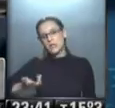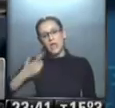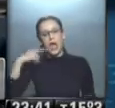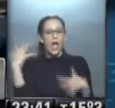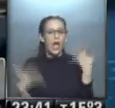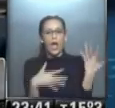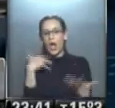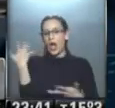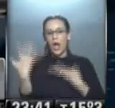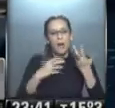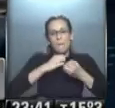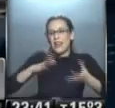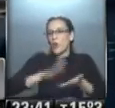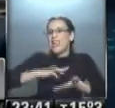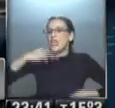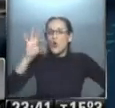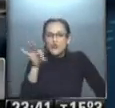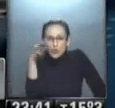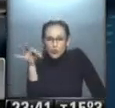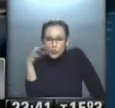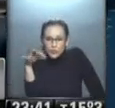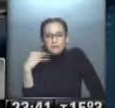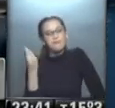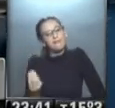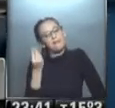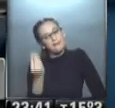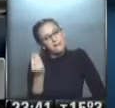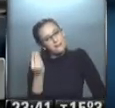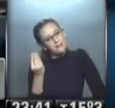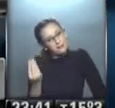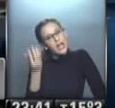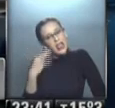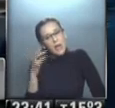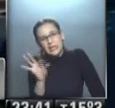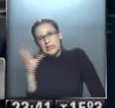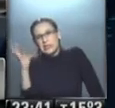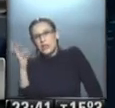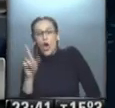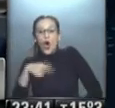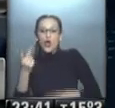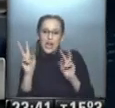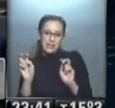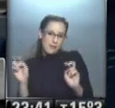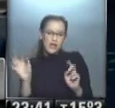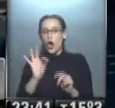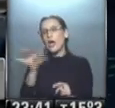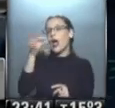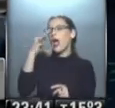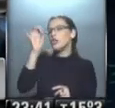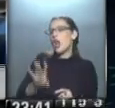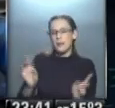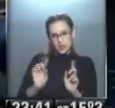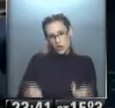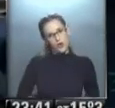escandalizarse por un hijo fumando un porro, habría que escandalizarse por otras cosas. A mí, si me preguntan, a mí, ¿no es